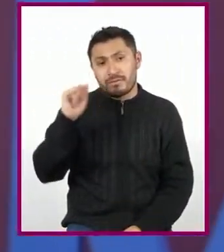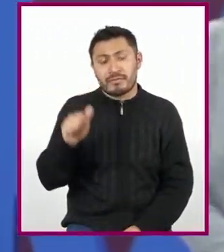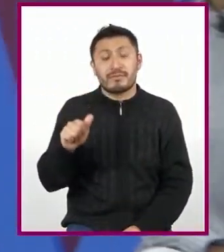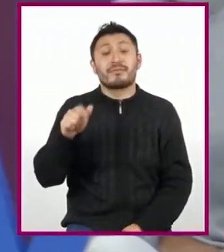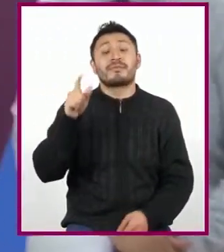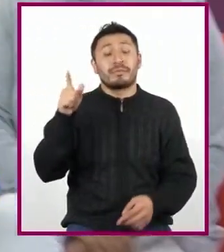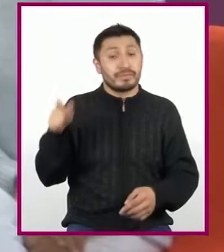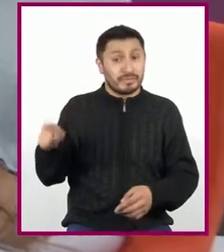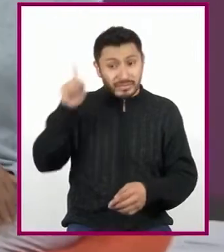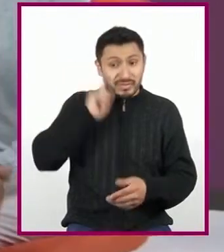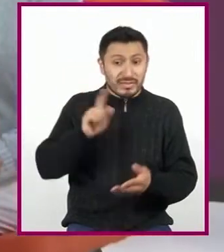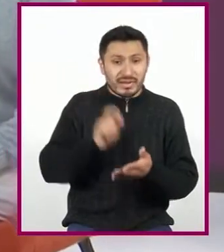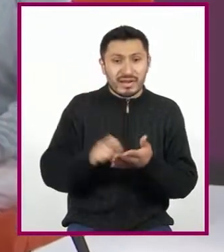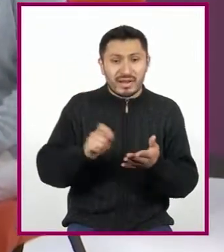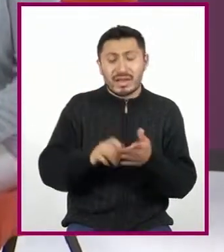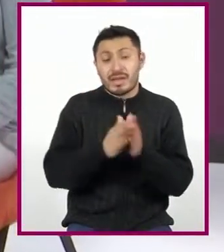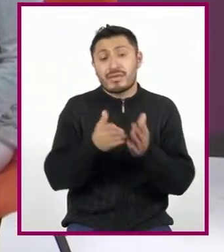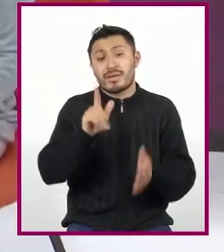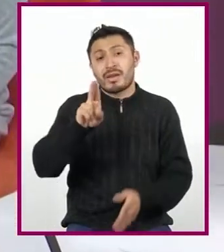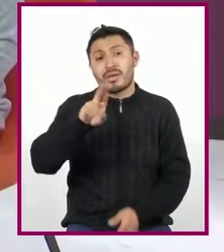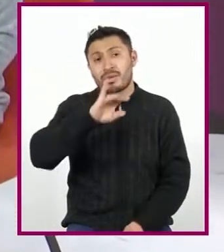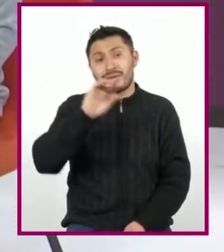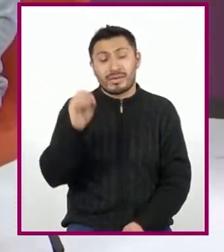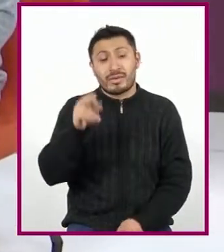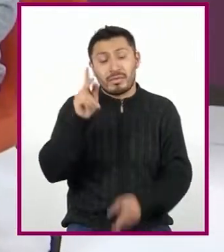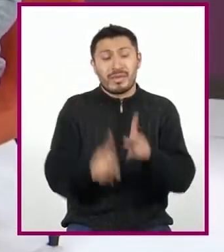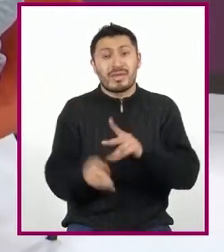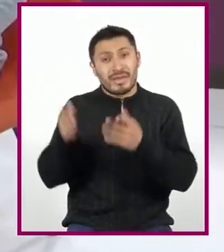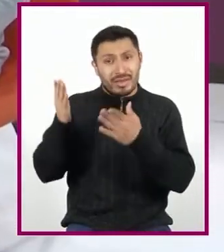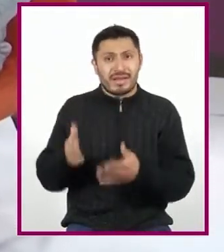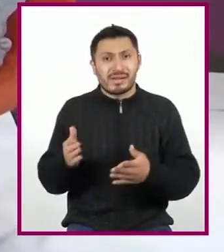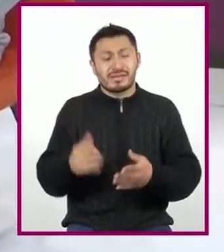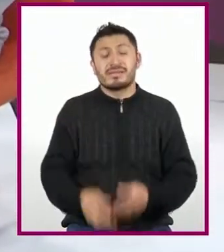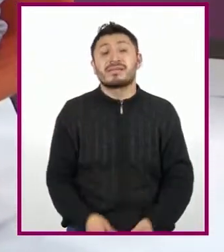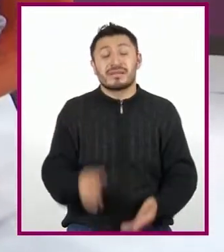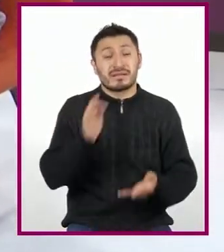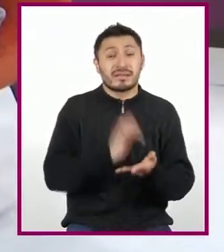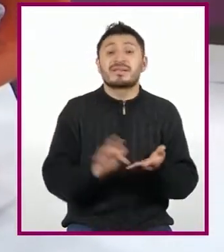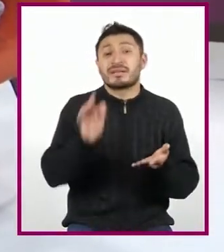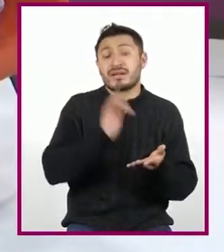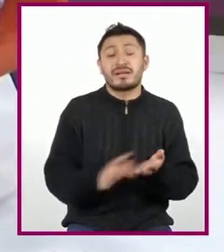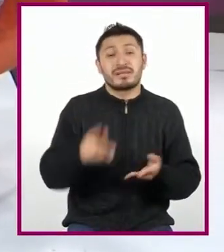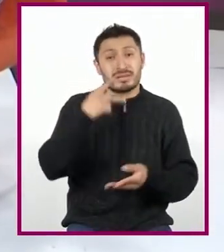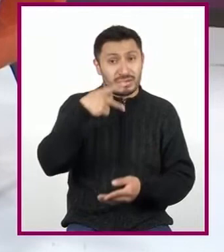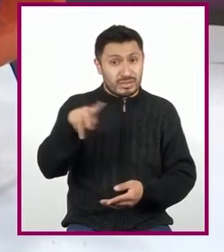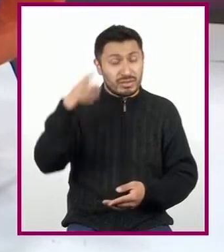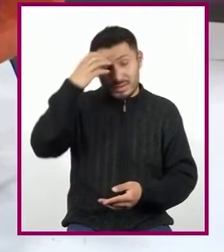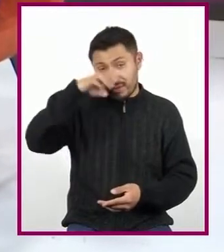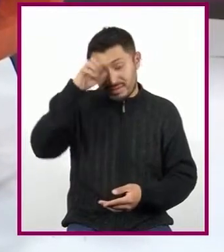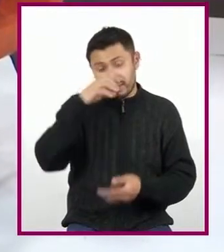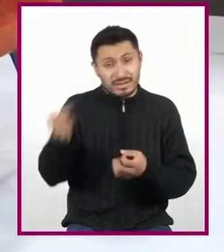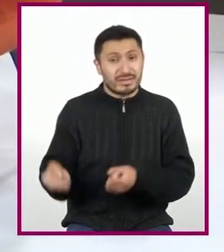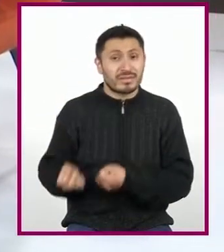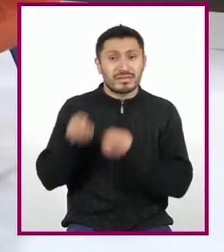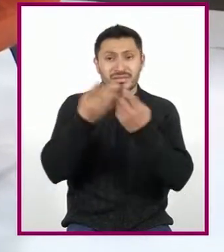indirecto, con el fin de persuadir al lector, atraparlo, cautivarlo o convencerlo.